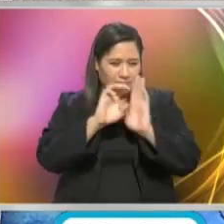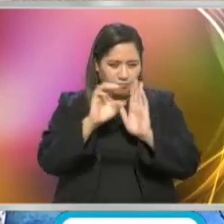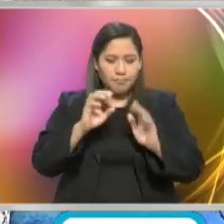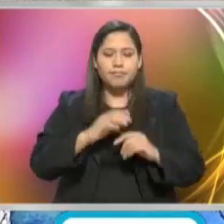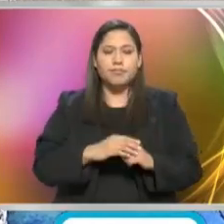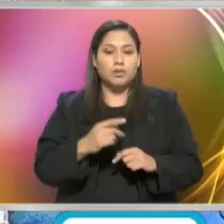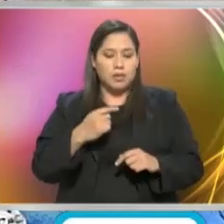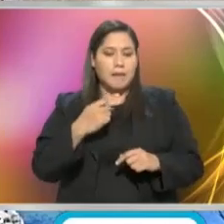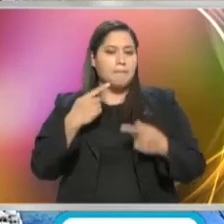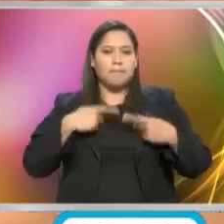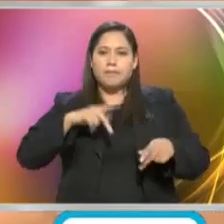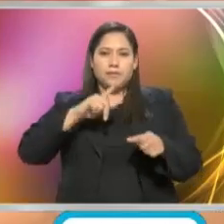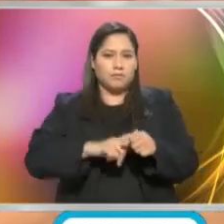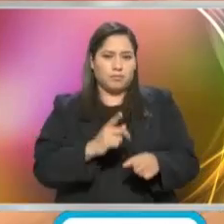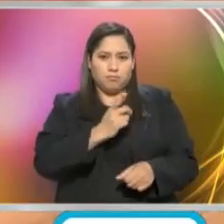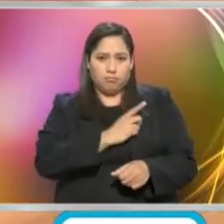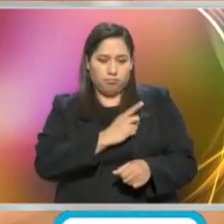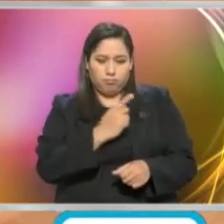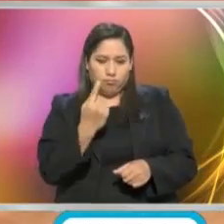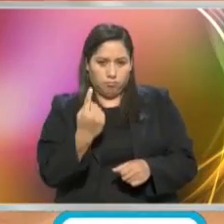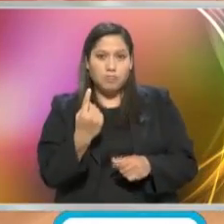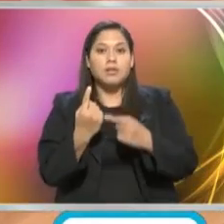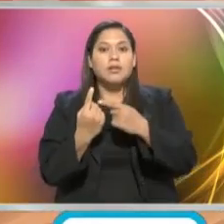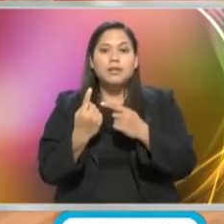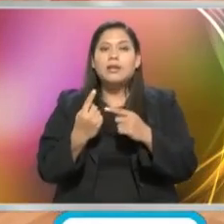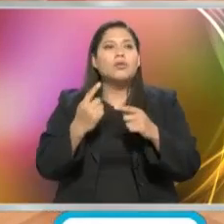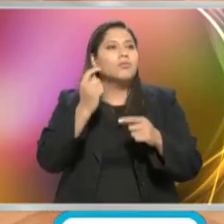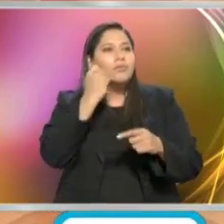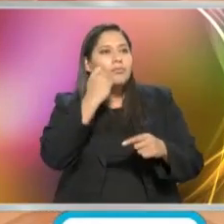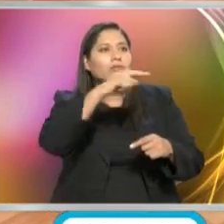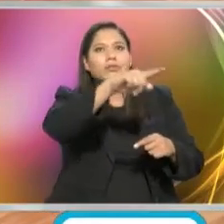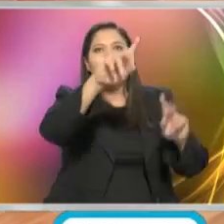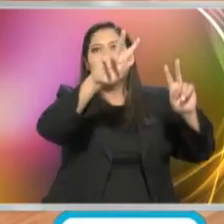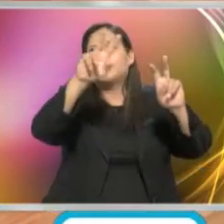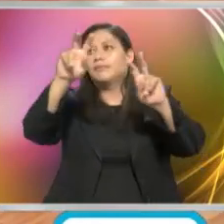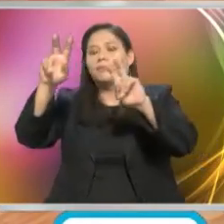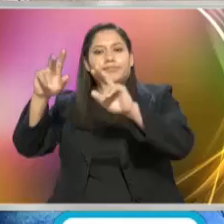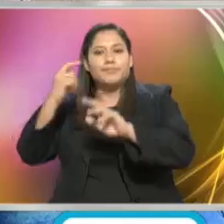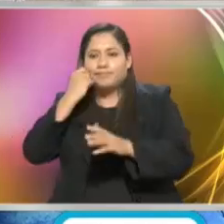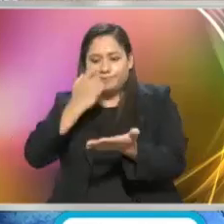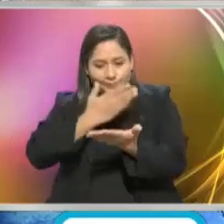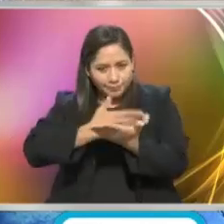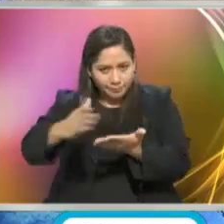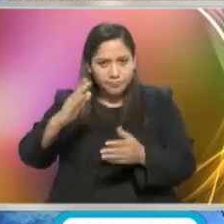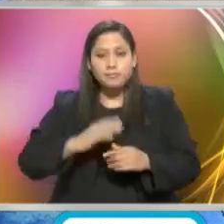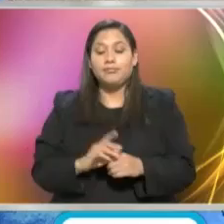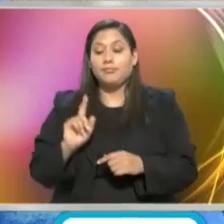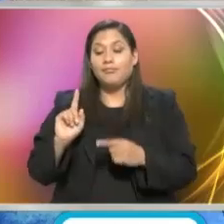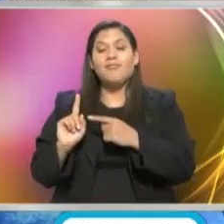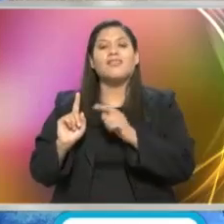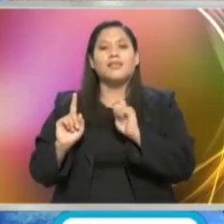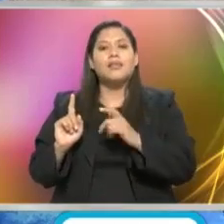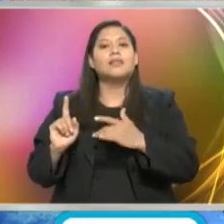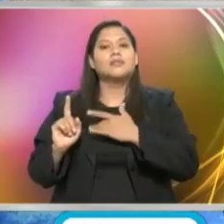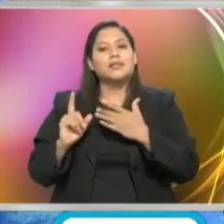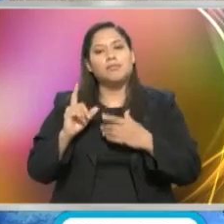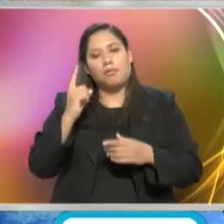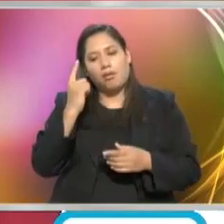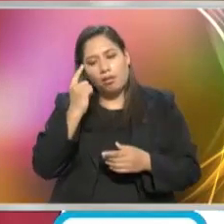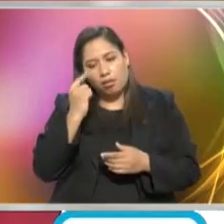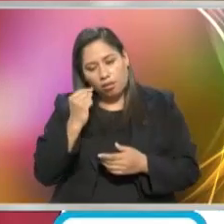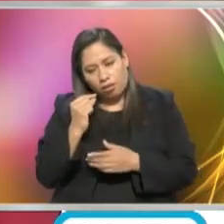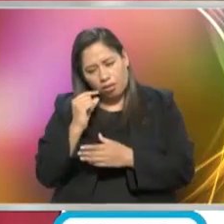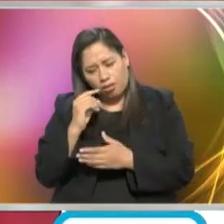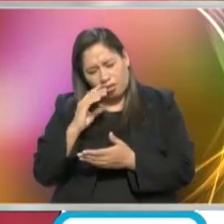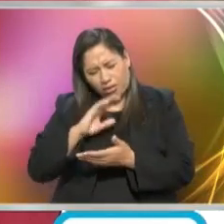forma individual, ¿no? O sea, independientemente de los diferentes contextos en los que se encuentren, muchas veces tiene que ver con una autoestima baja. Lo que